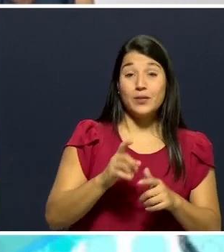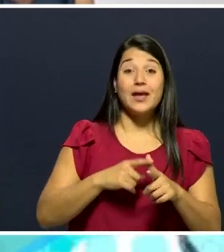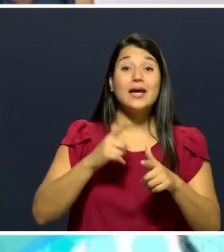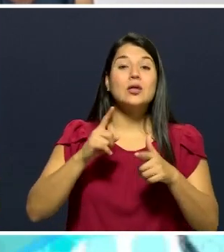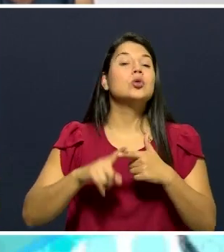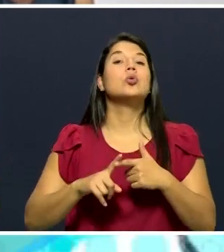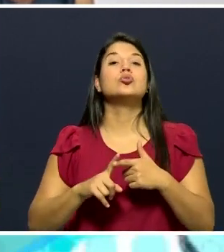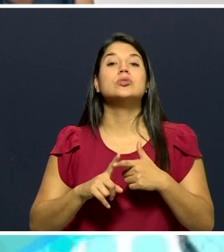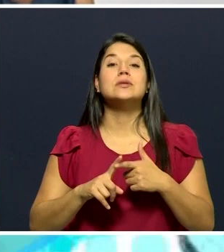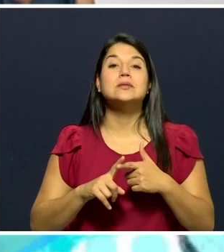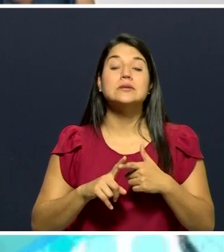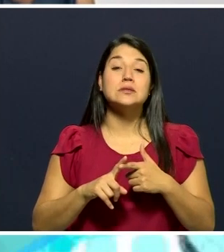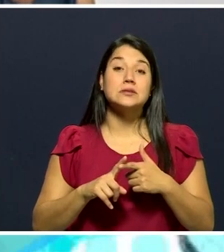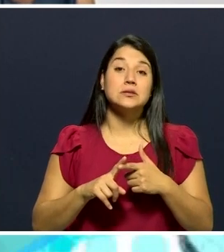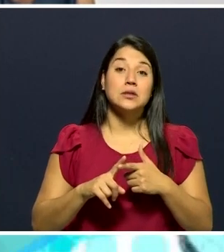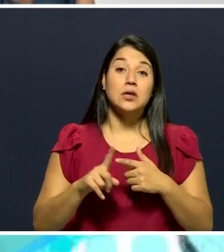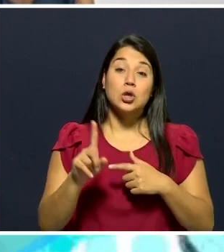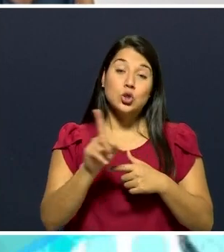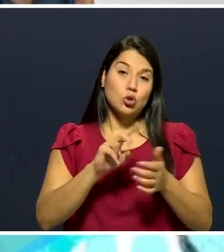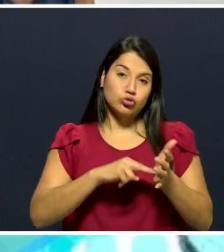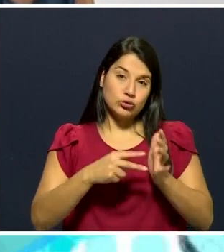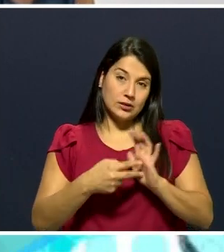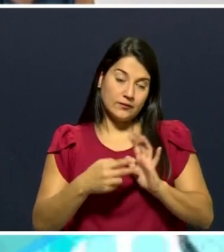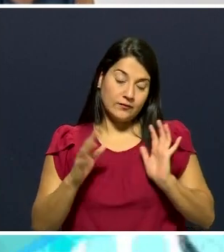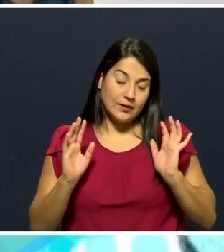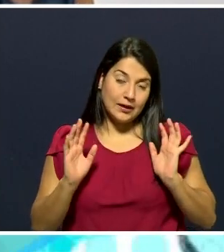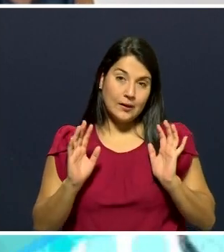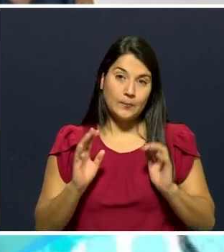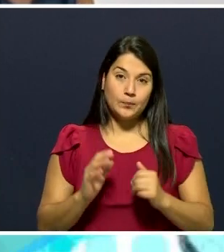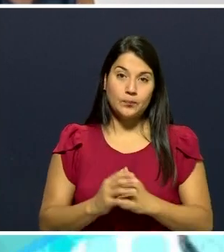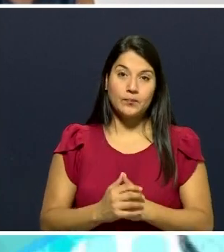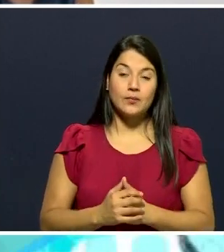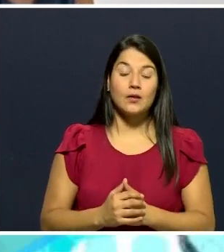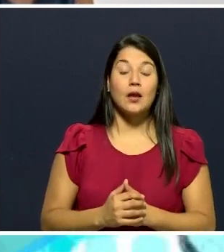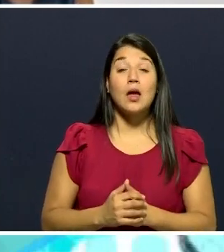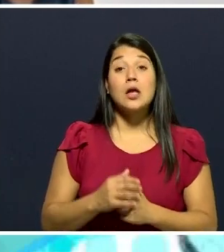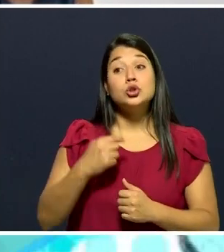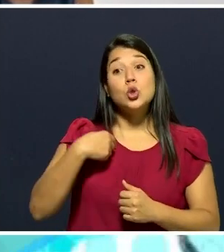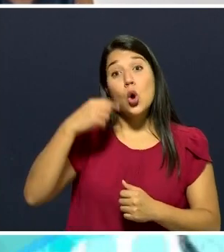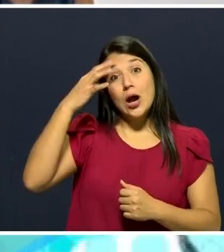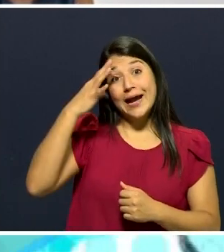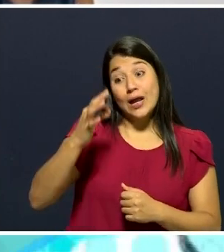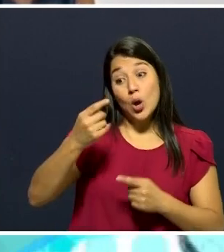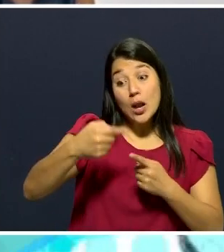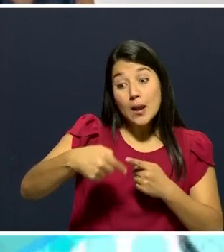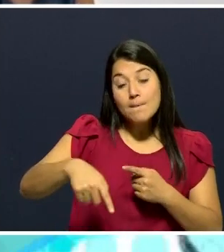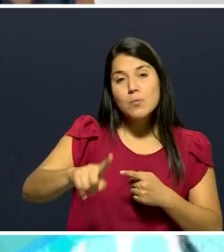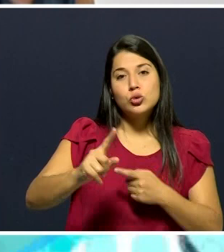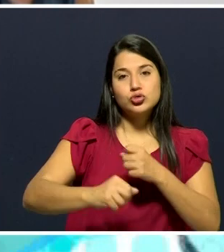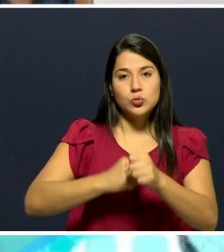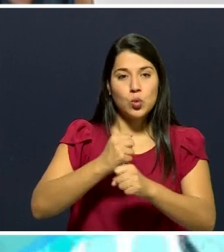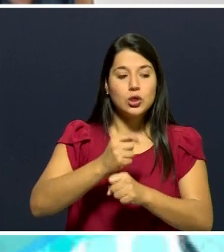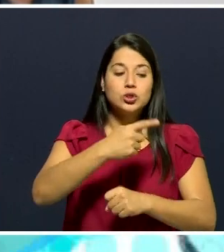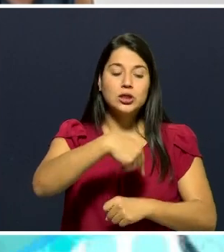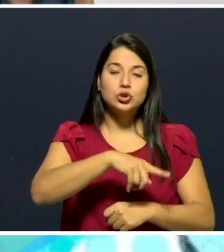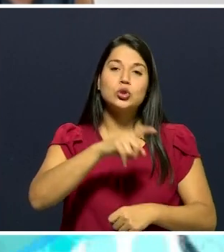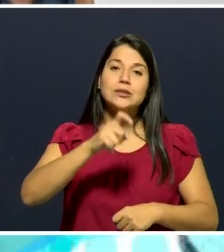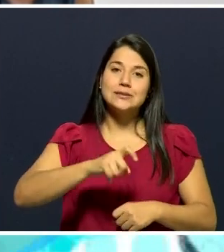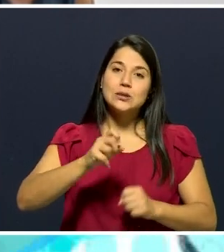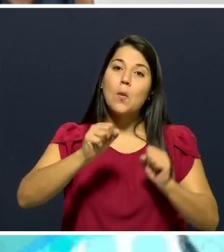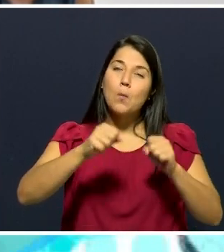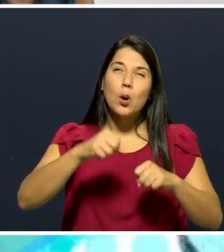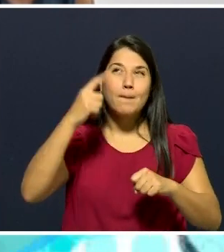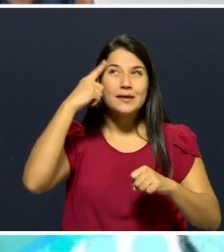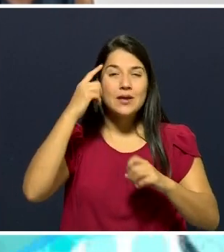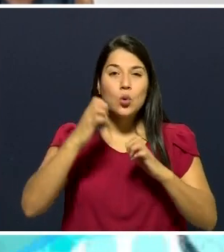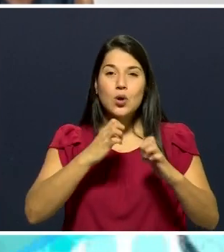legislatura puedan destacar en su papel. Yo supondría que para la siguiente legislatura ellos van a necesitar generar una